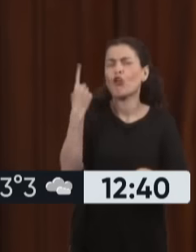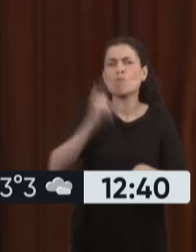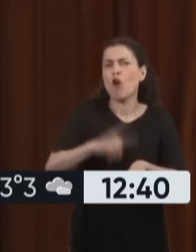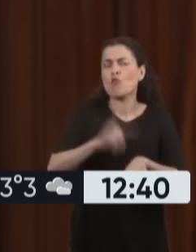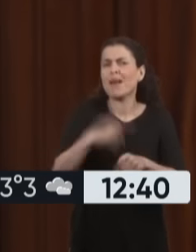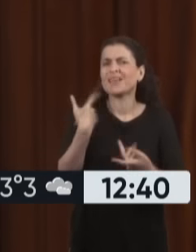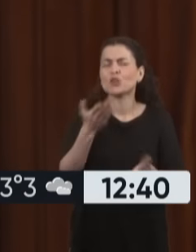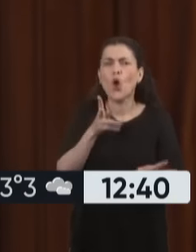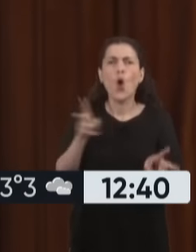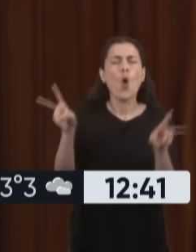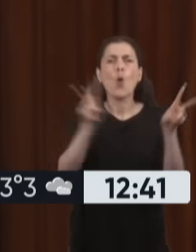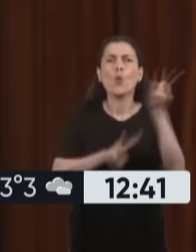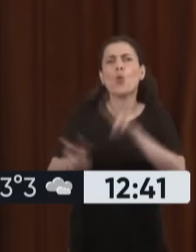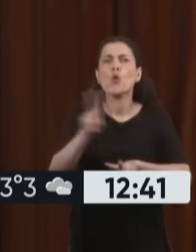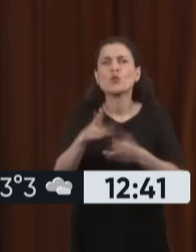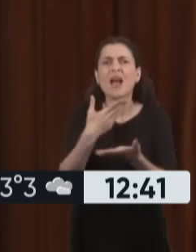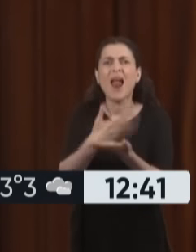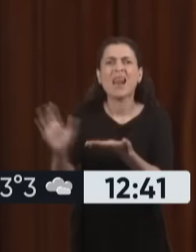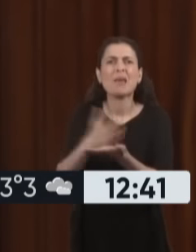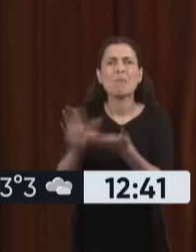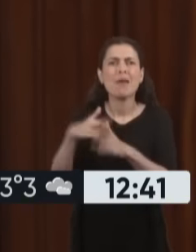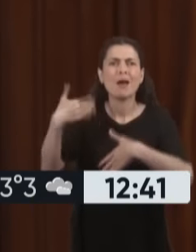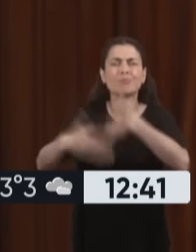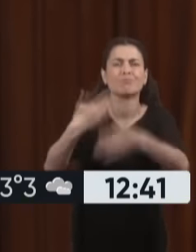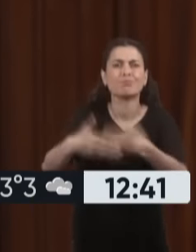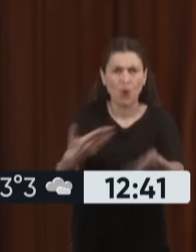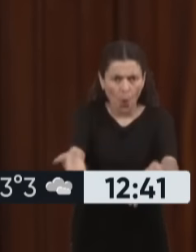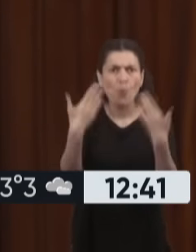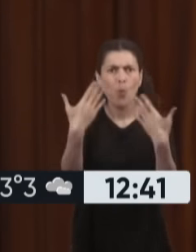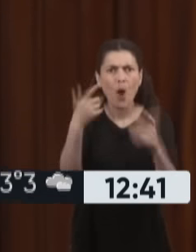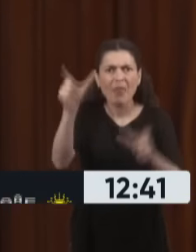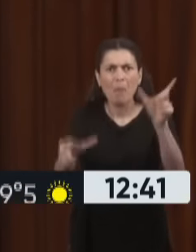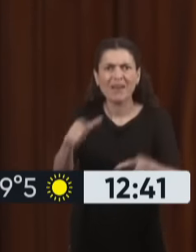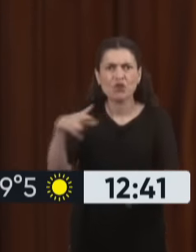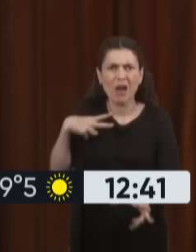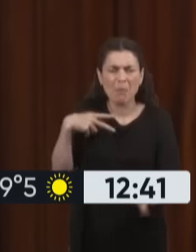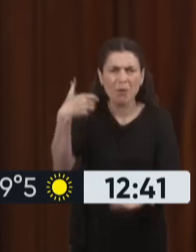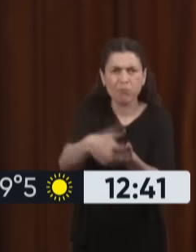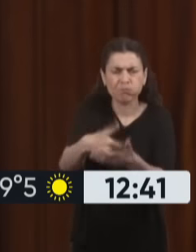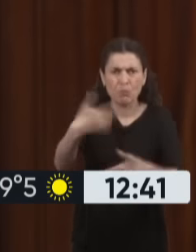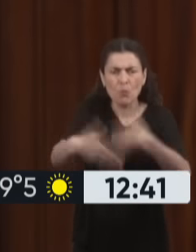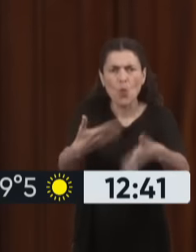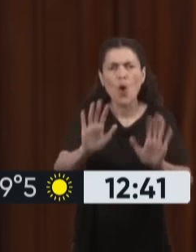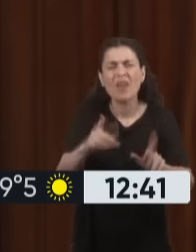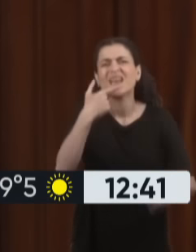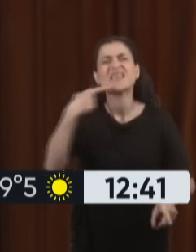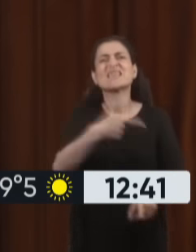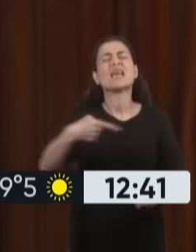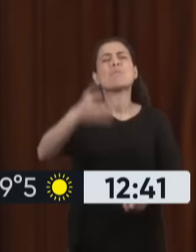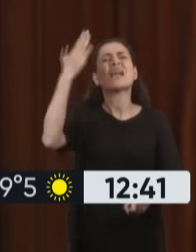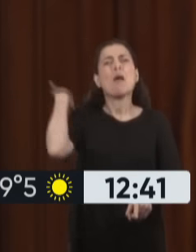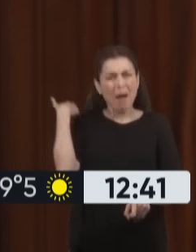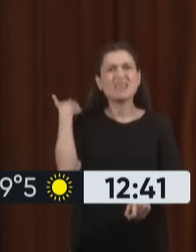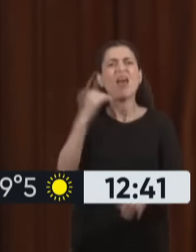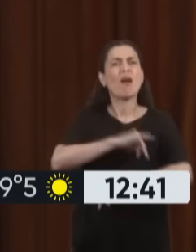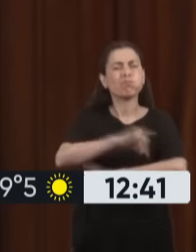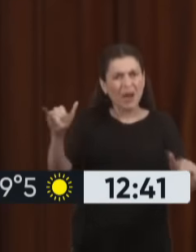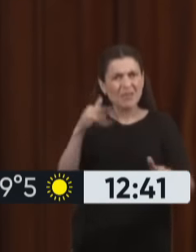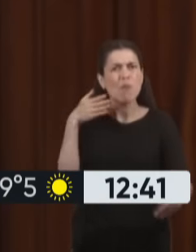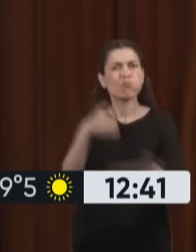camino está lleno de pozos y piedras. Sin ir más lejos, la semana pasada anunciamos la eliminación de trabas burocráticas